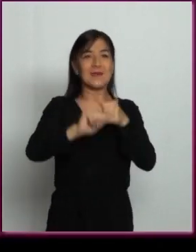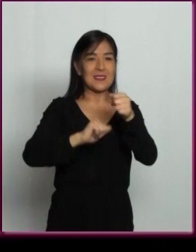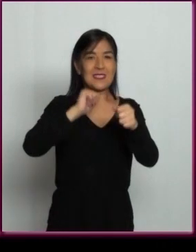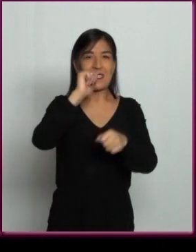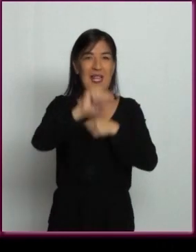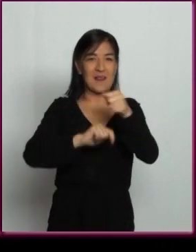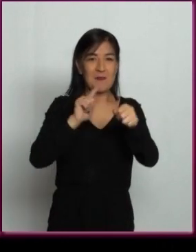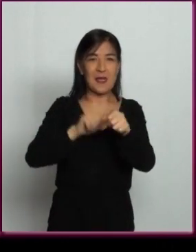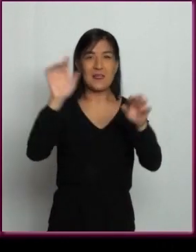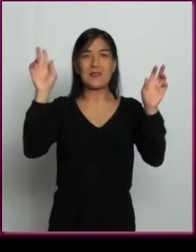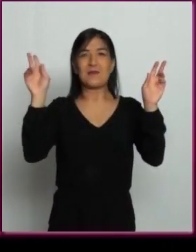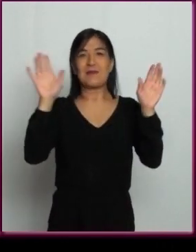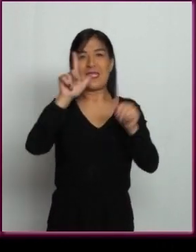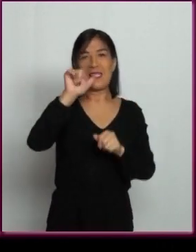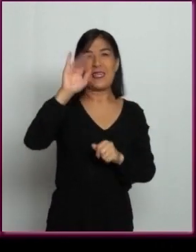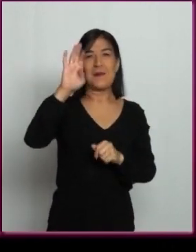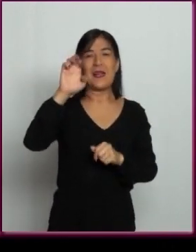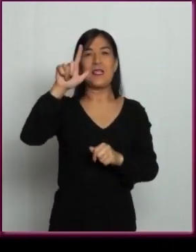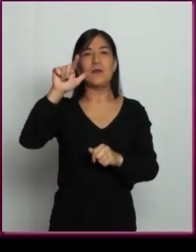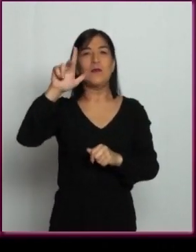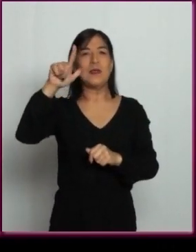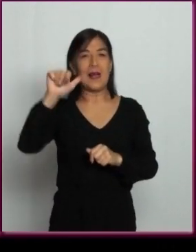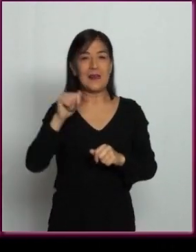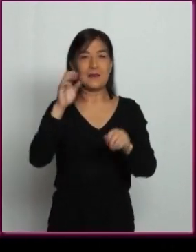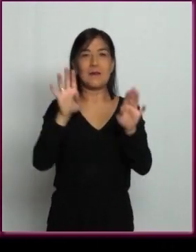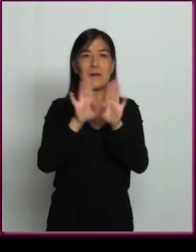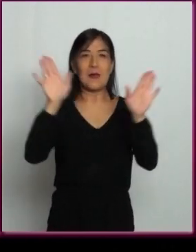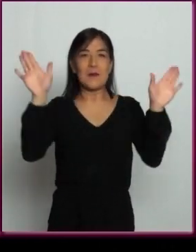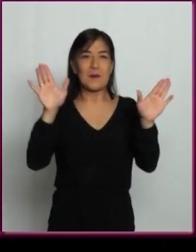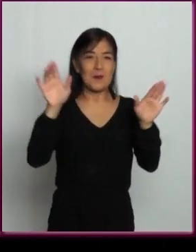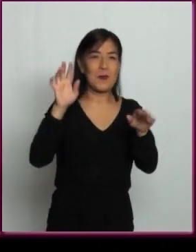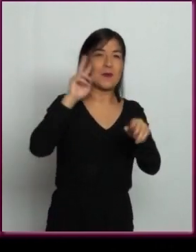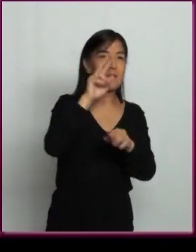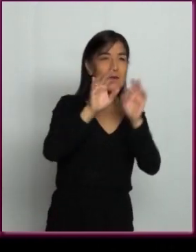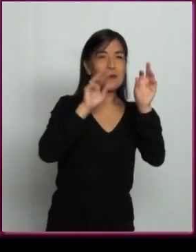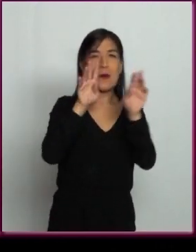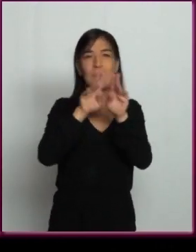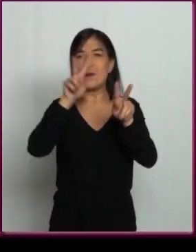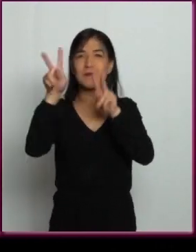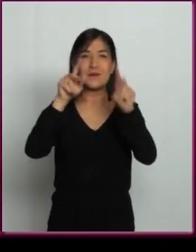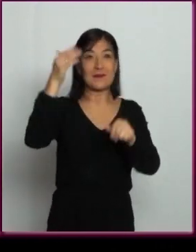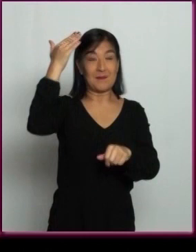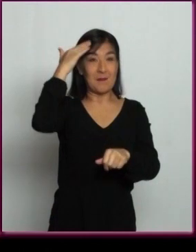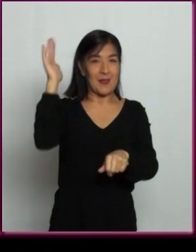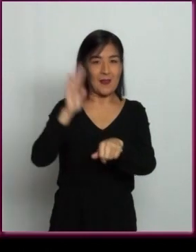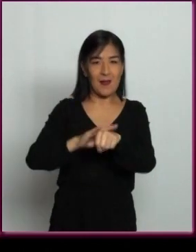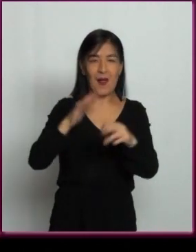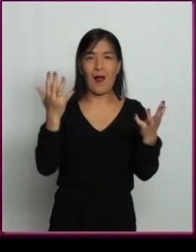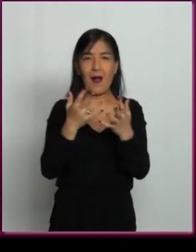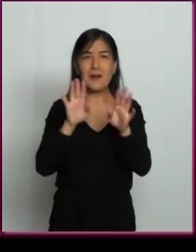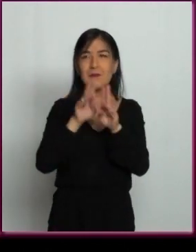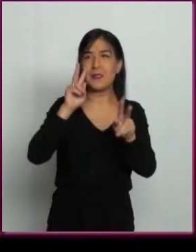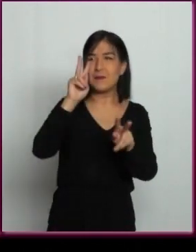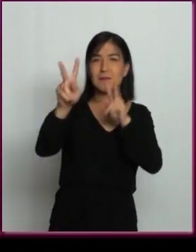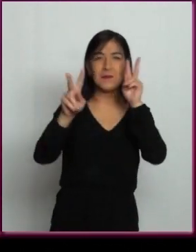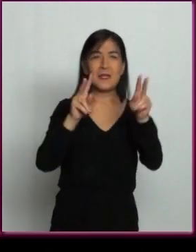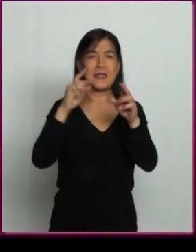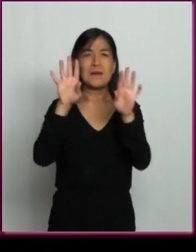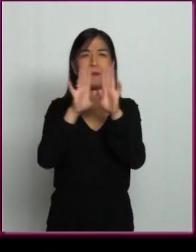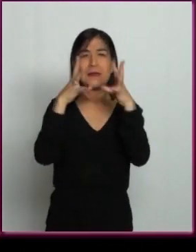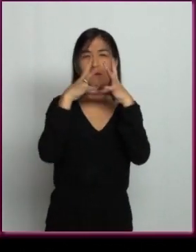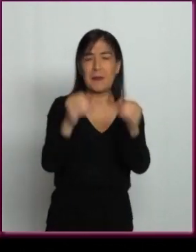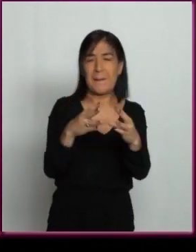el cerebro de la libélula ha evolucionado hasta el punto en que sus procesos mentales ocurren a velocidades